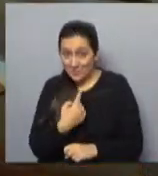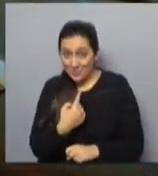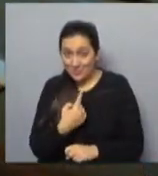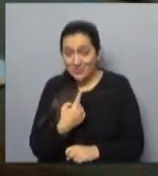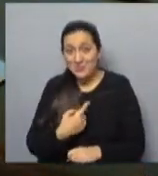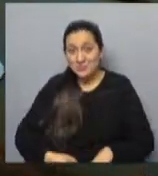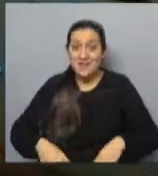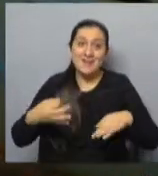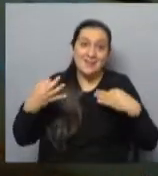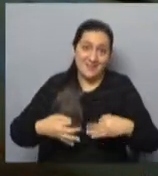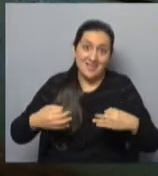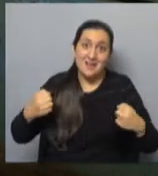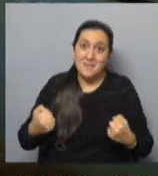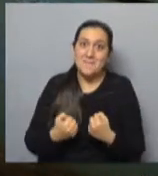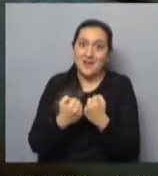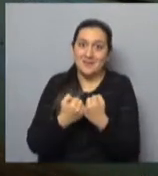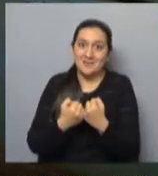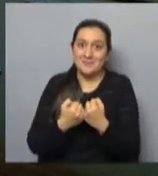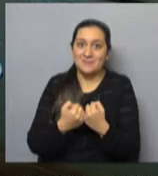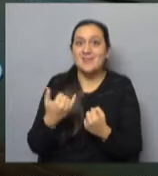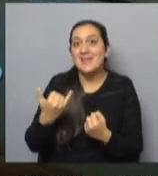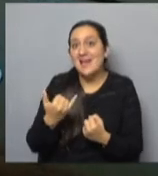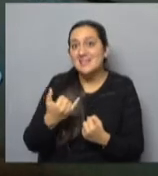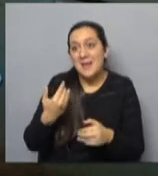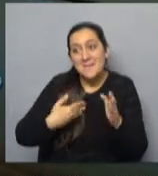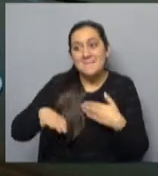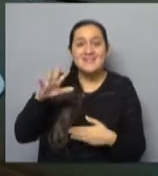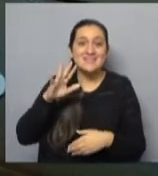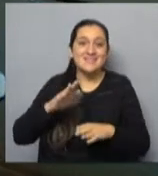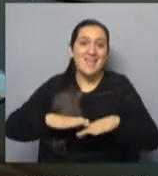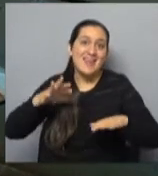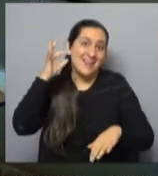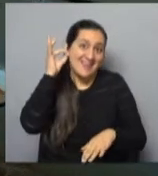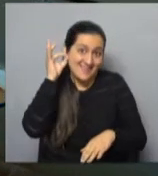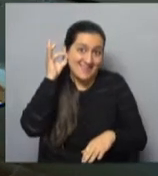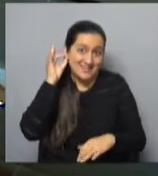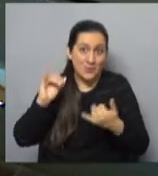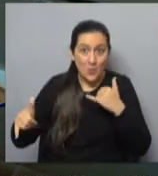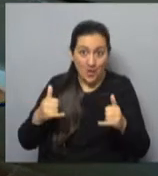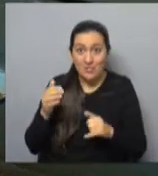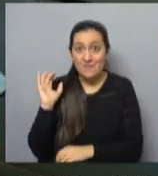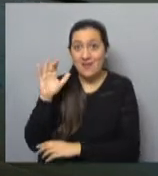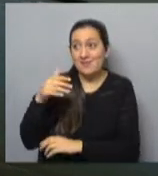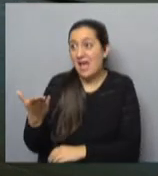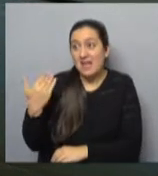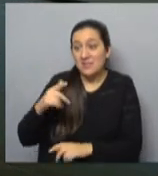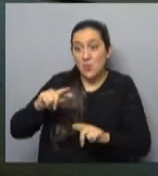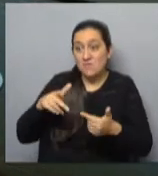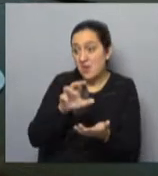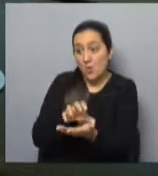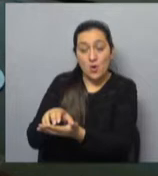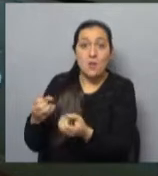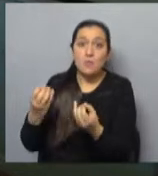noticia es una realidad que impacta de que haya más niñas jugando al básquet que antes no tenía ni los espacios porque